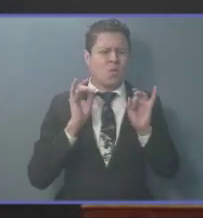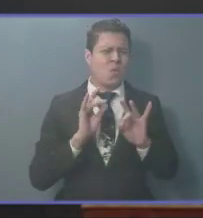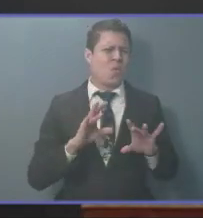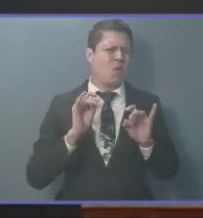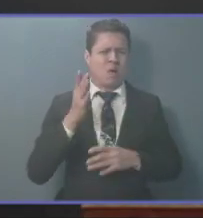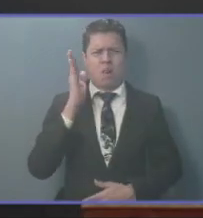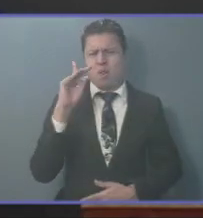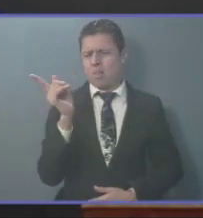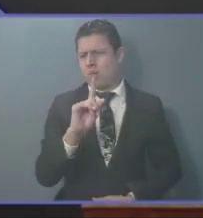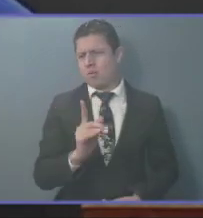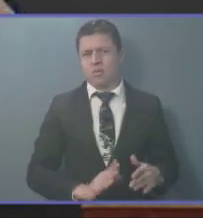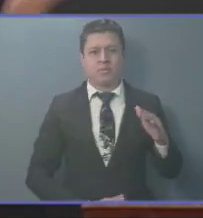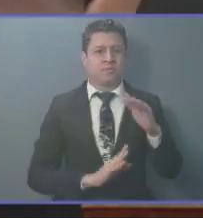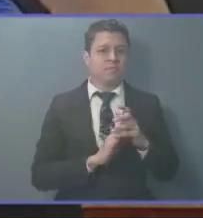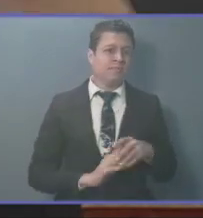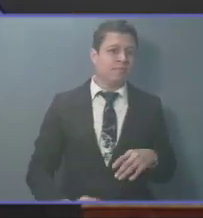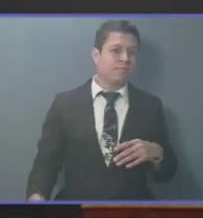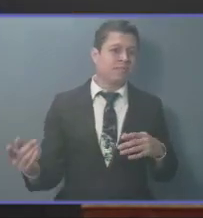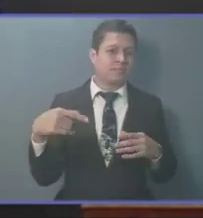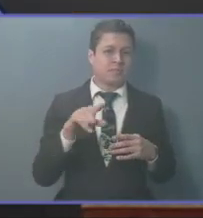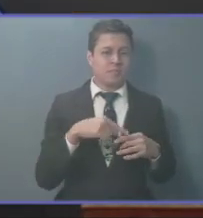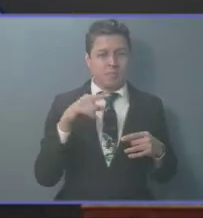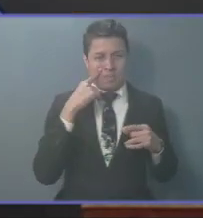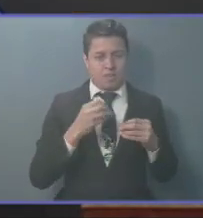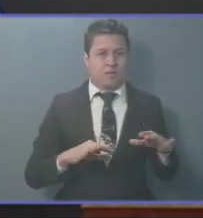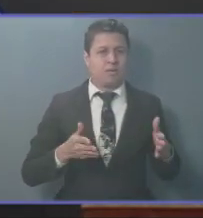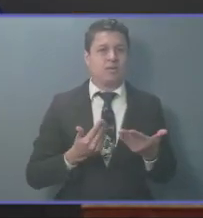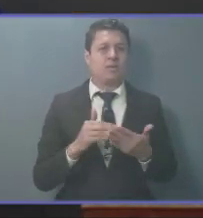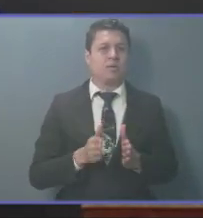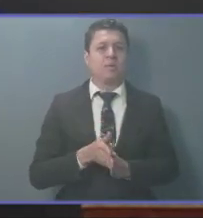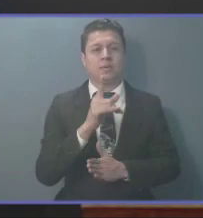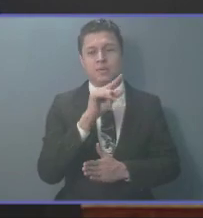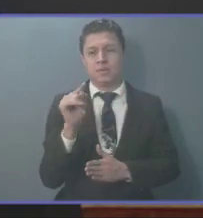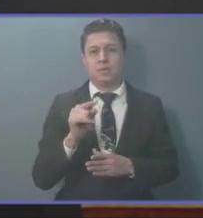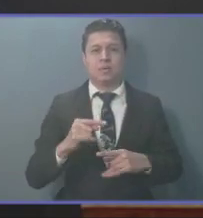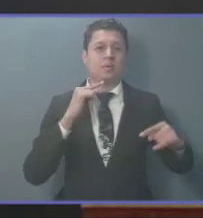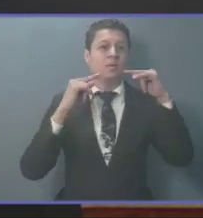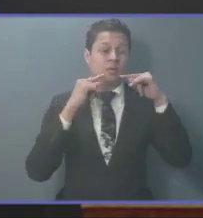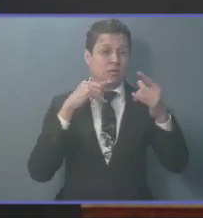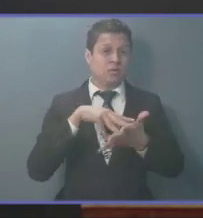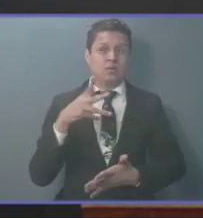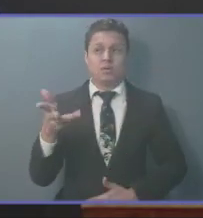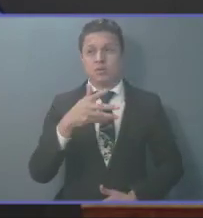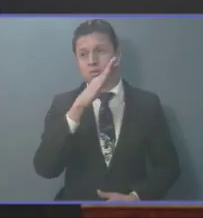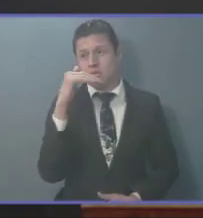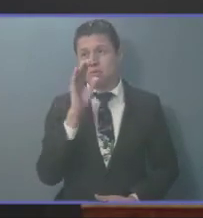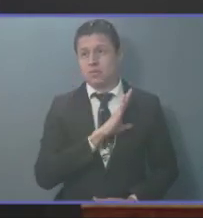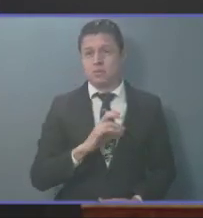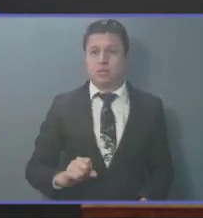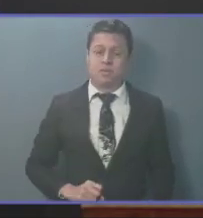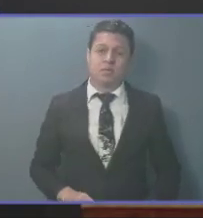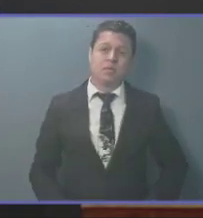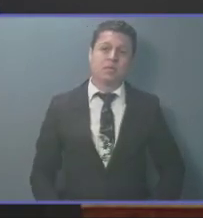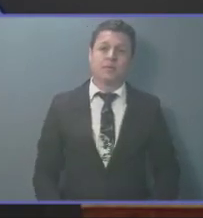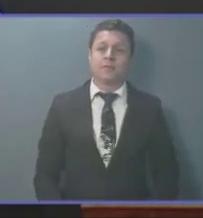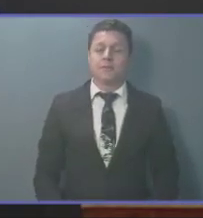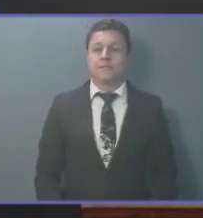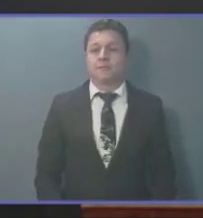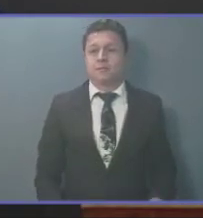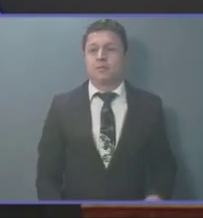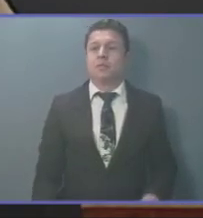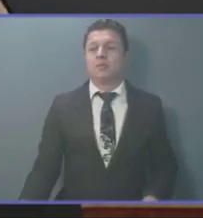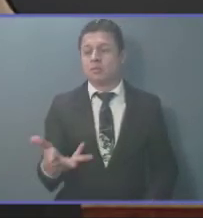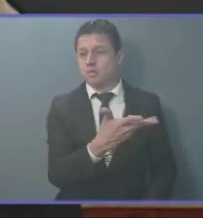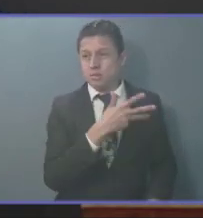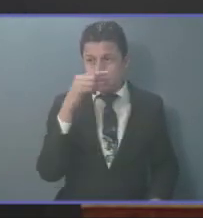por un desprecio a las instituciones democráticas del país. Nosotros consideramos